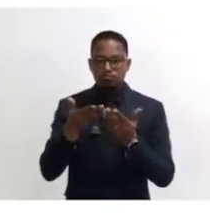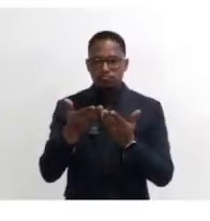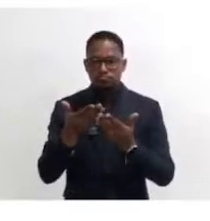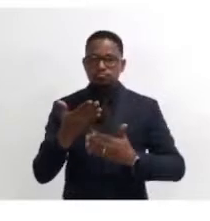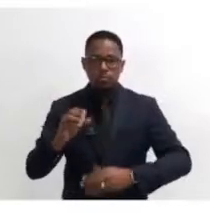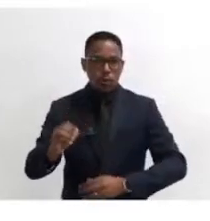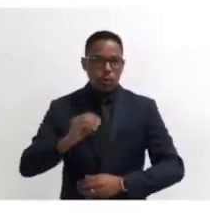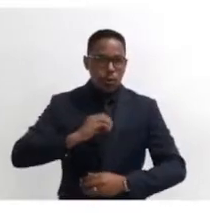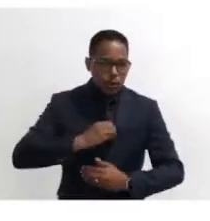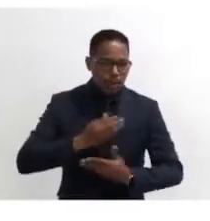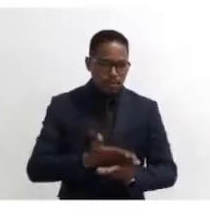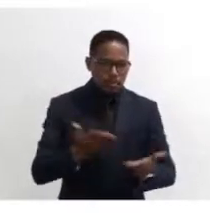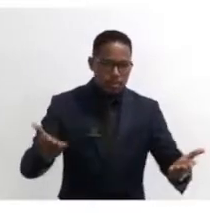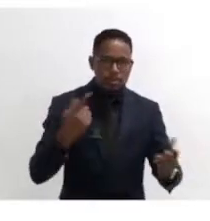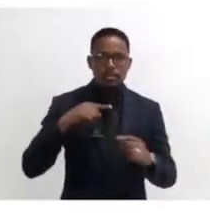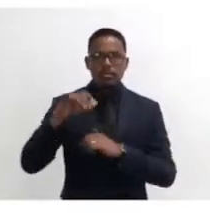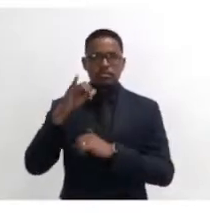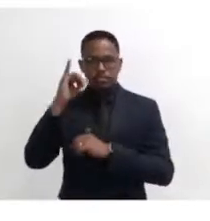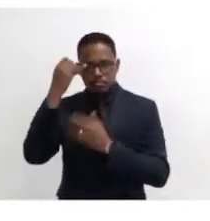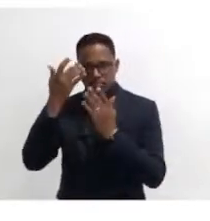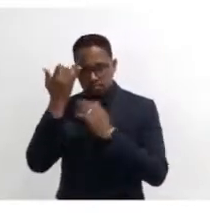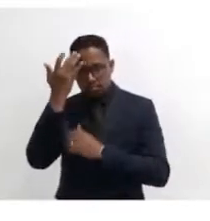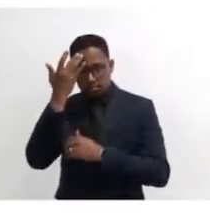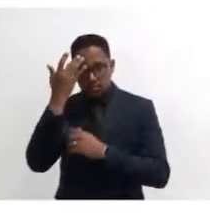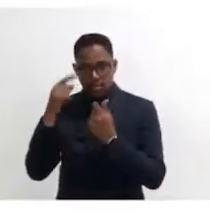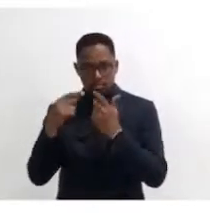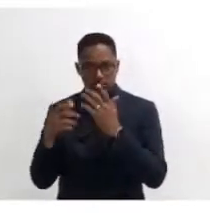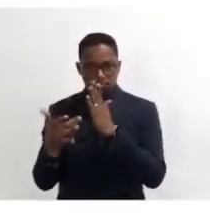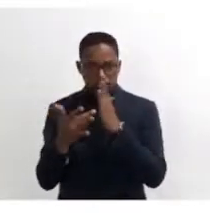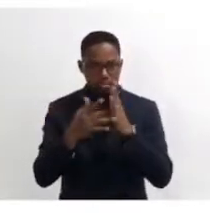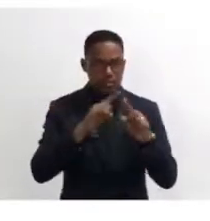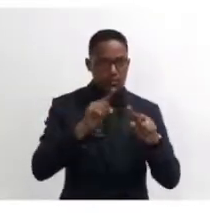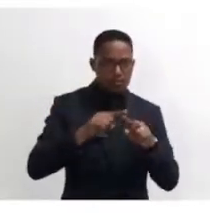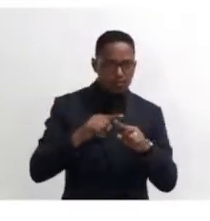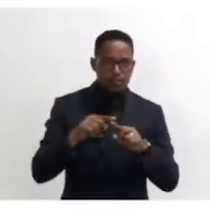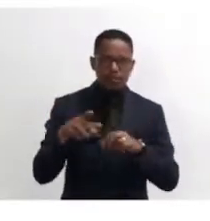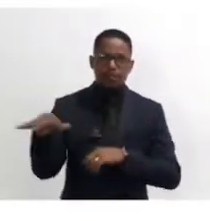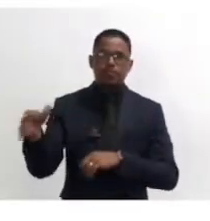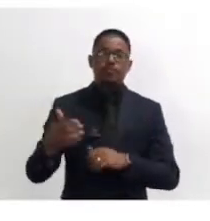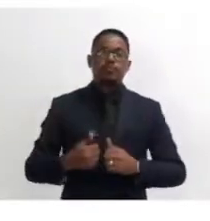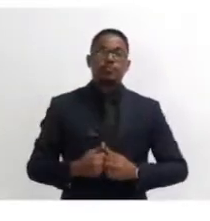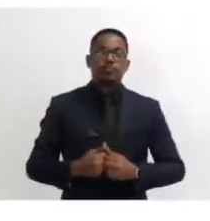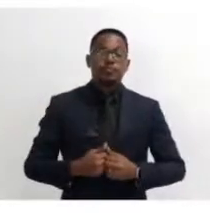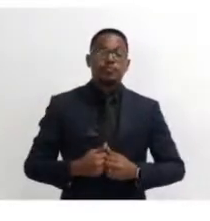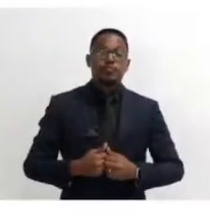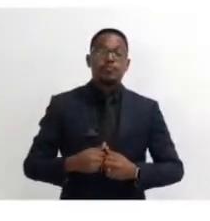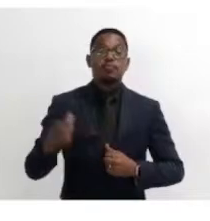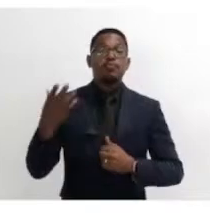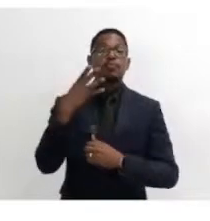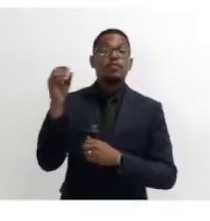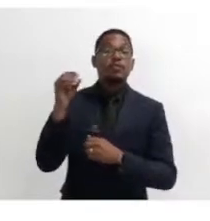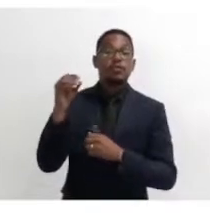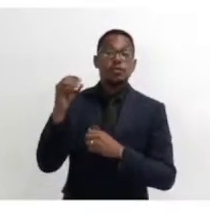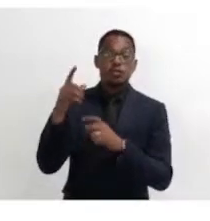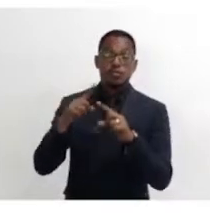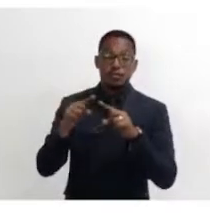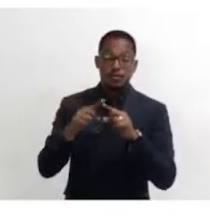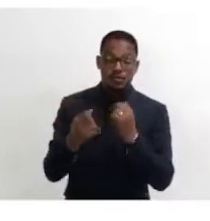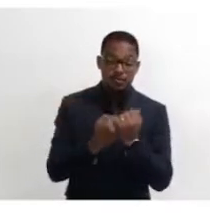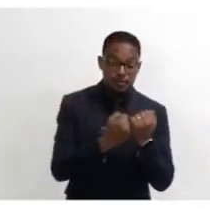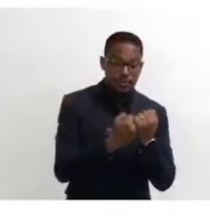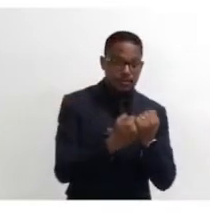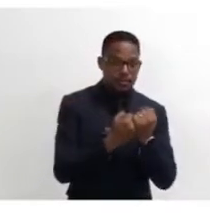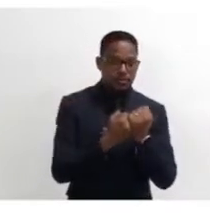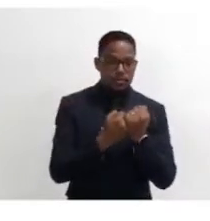a diversos clientes, incluidos múltiples empresas de Fortune 200, compañías emergentes y también